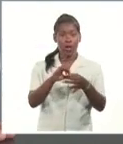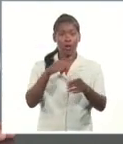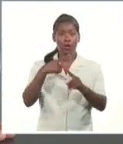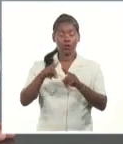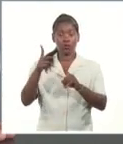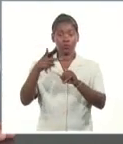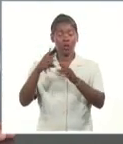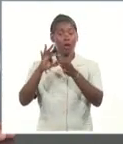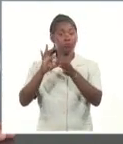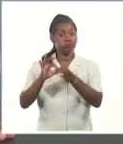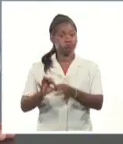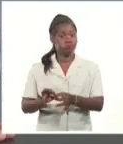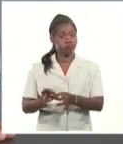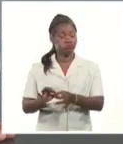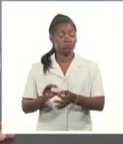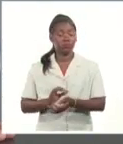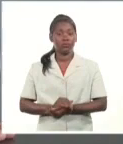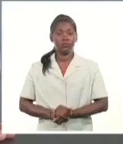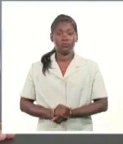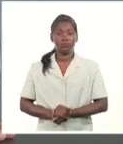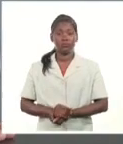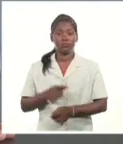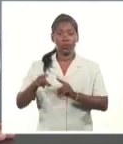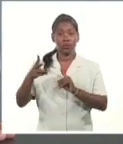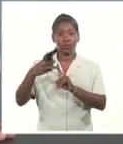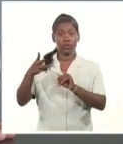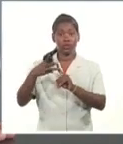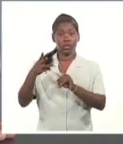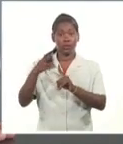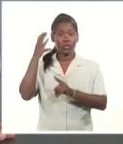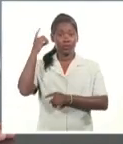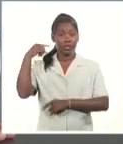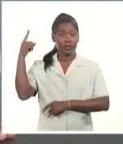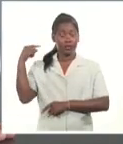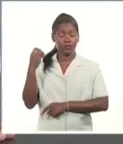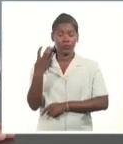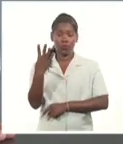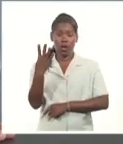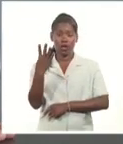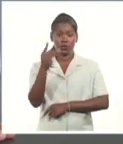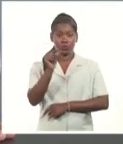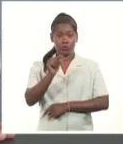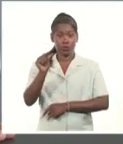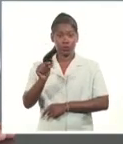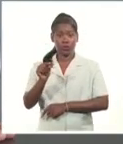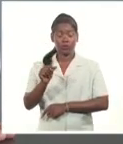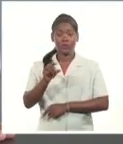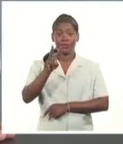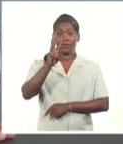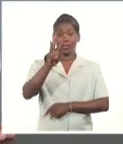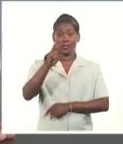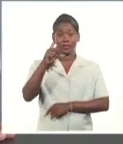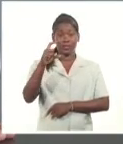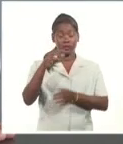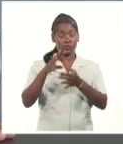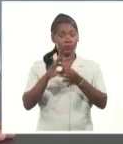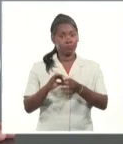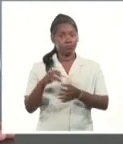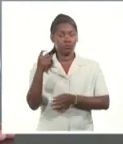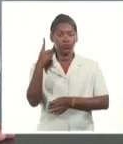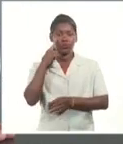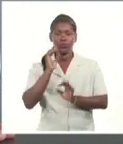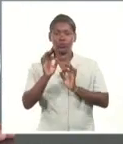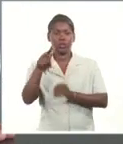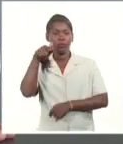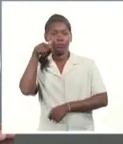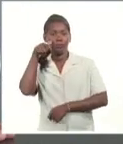crítico. En el Clínico Quirúrgico Calixto García mantenemos 4 pacientes, 3 críticos y 1 de cuidado. En el